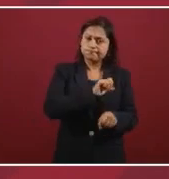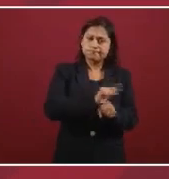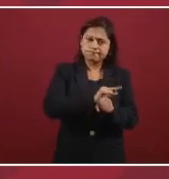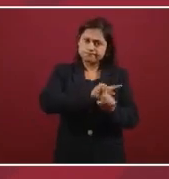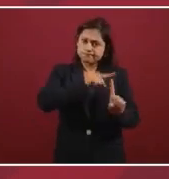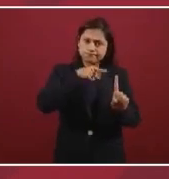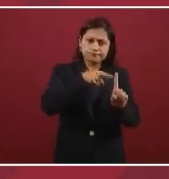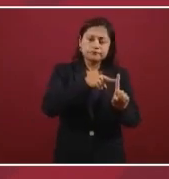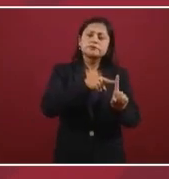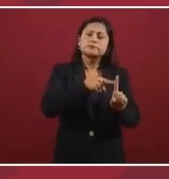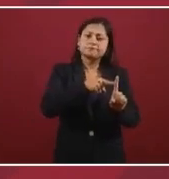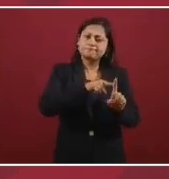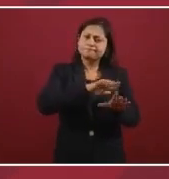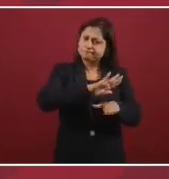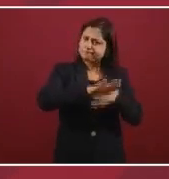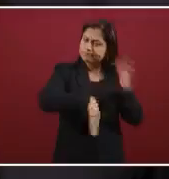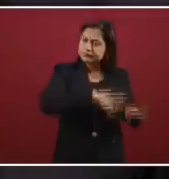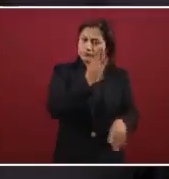Los institutos